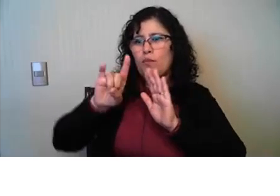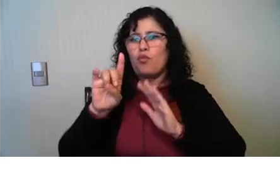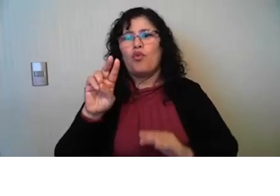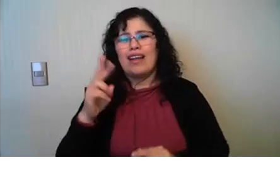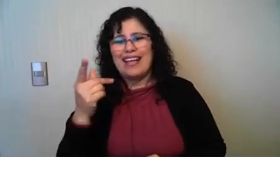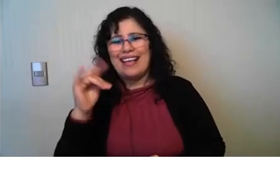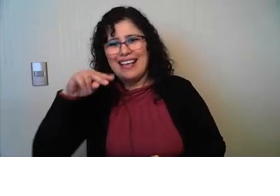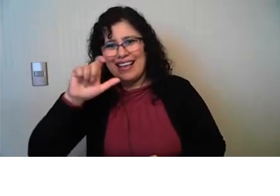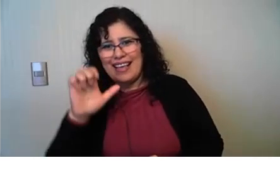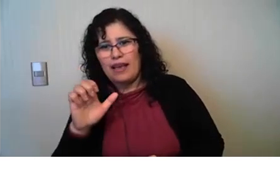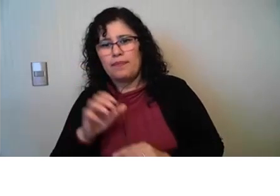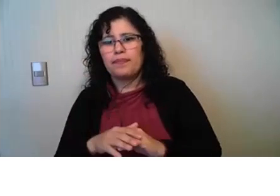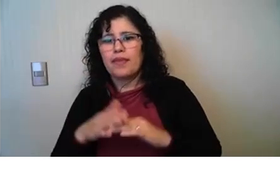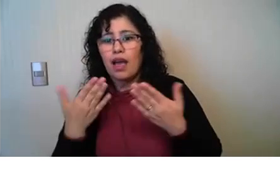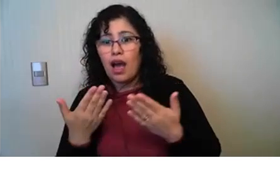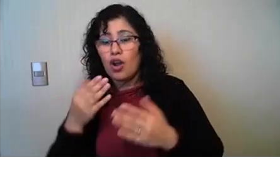están interaccionando con una